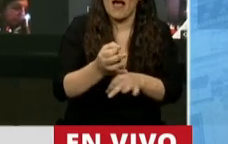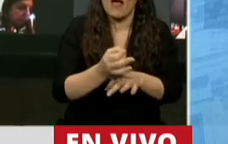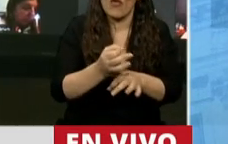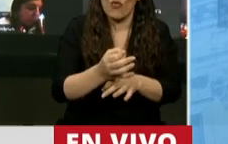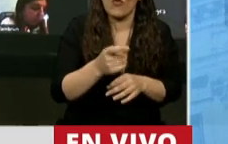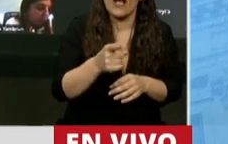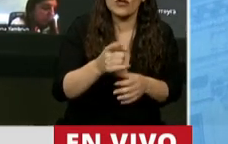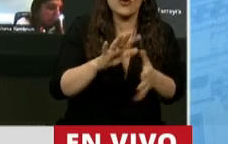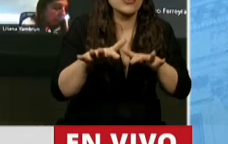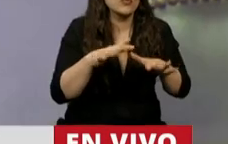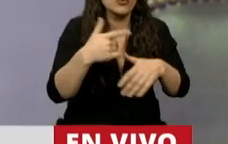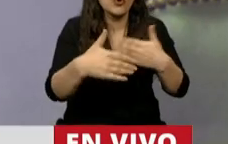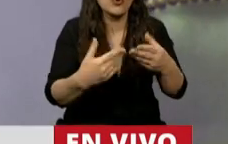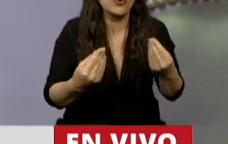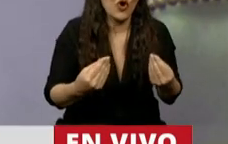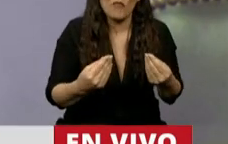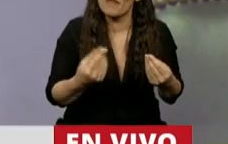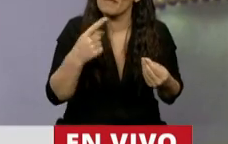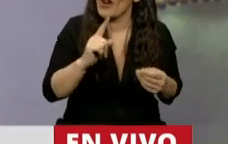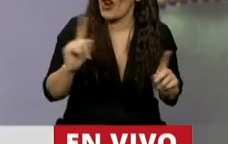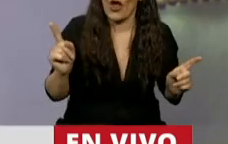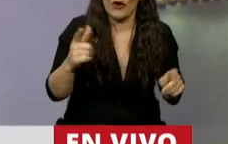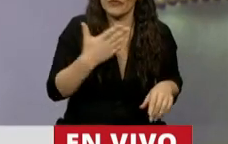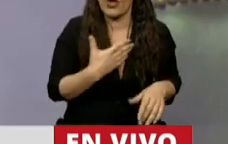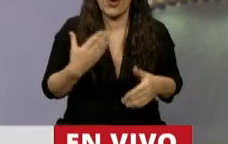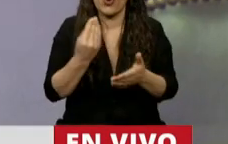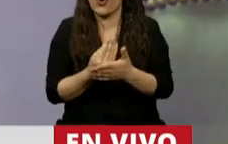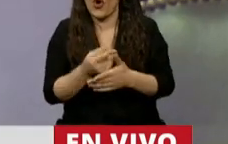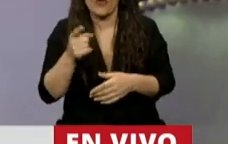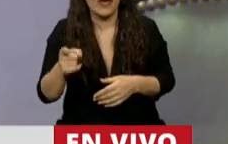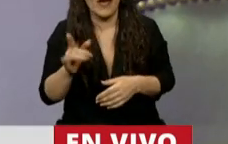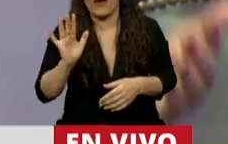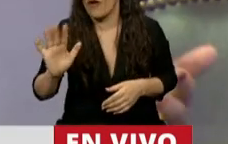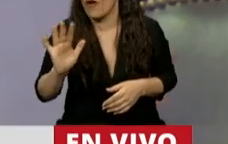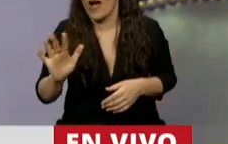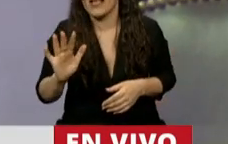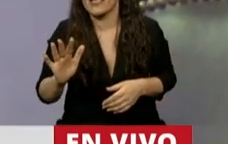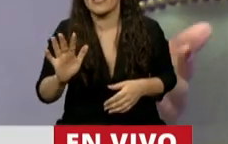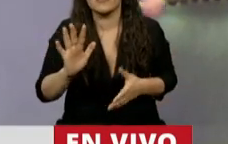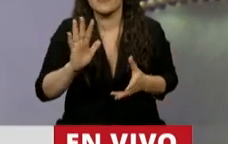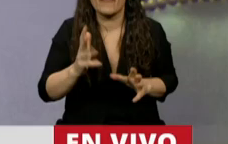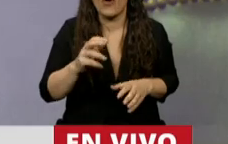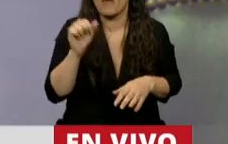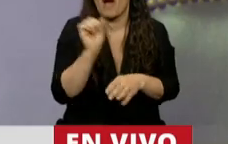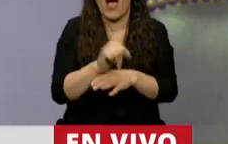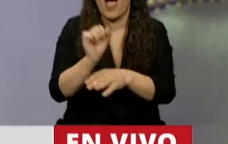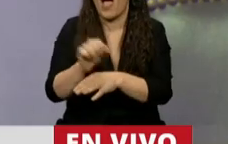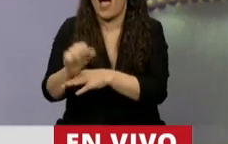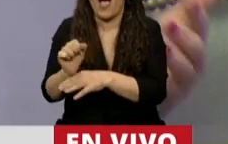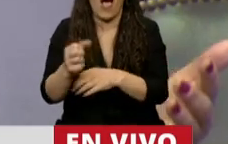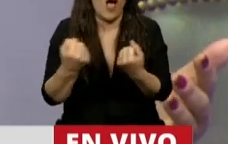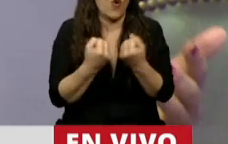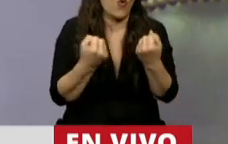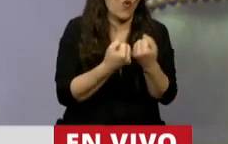nueva normalidad. Pero no, este gobierno solamente termina constantemente erosionando, ignorando estos acuerdos,